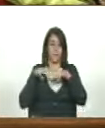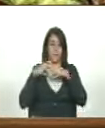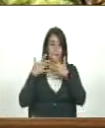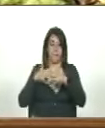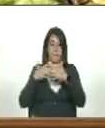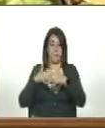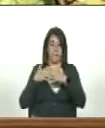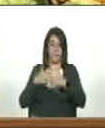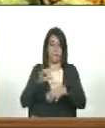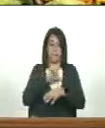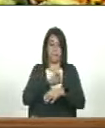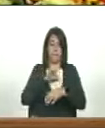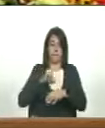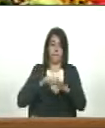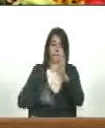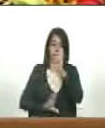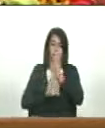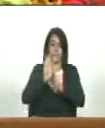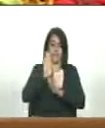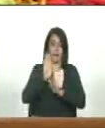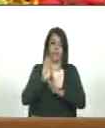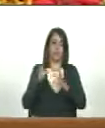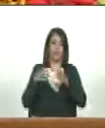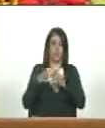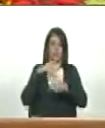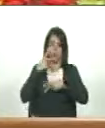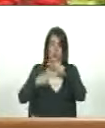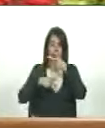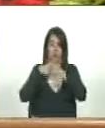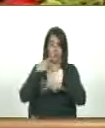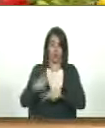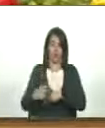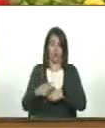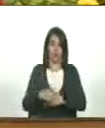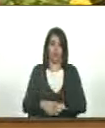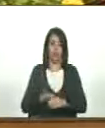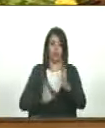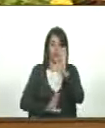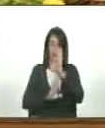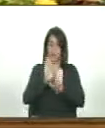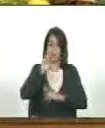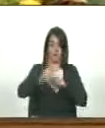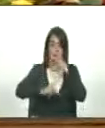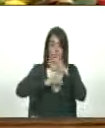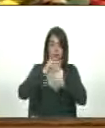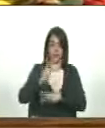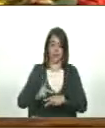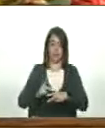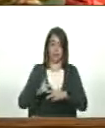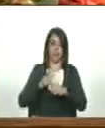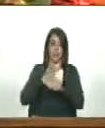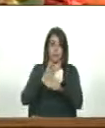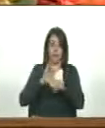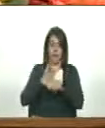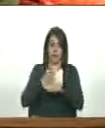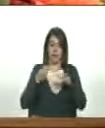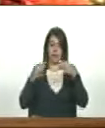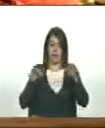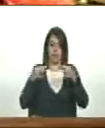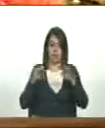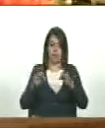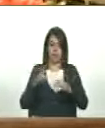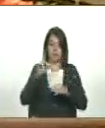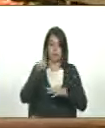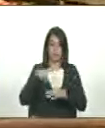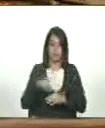y bienes de capital que dan impulso a los sectores productivos, incremento en la producción de madera y papel,